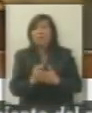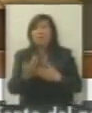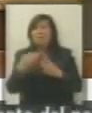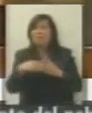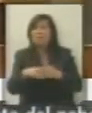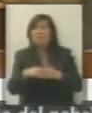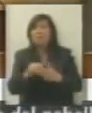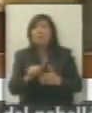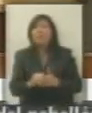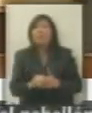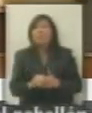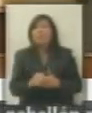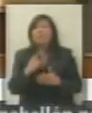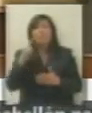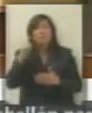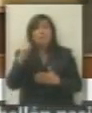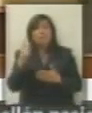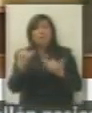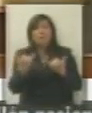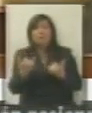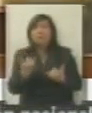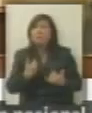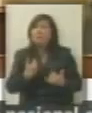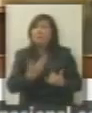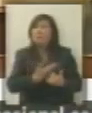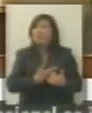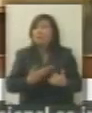los penales, se han creado en este gobierno